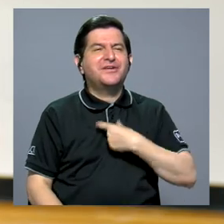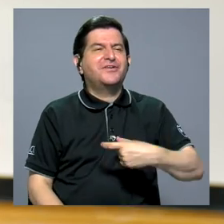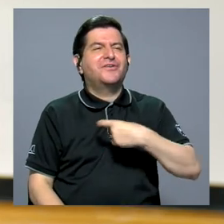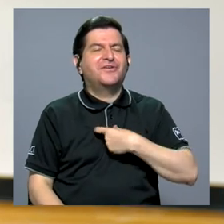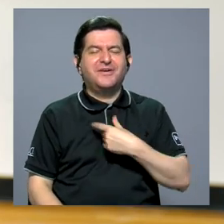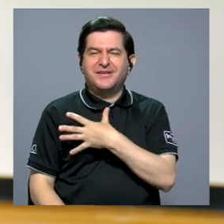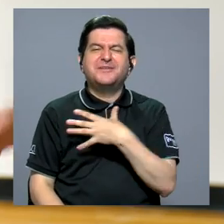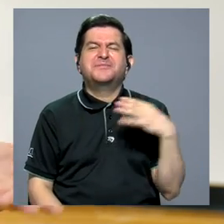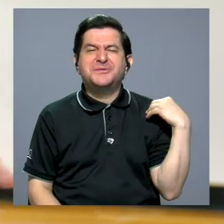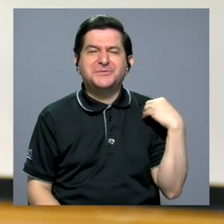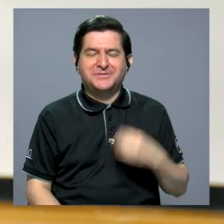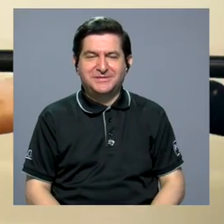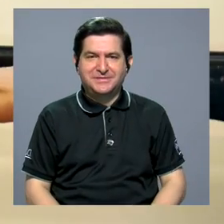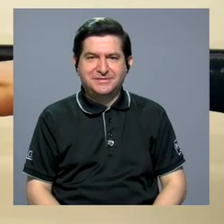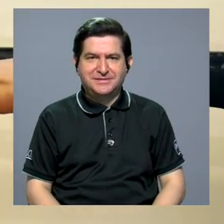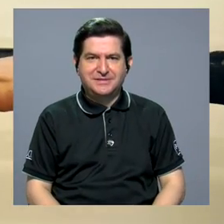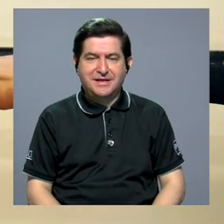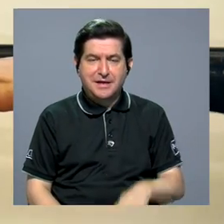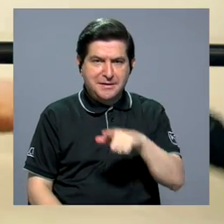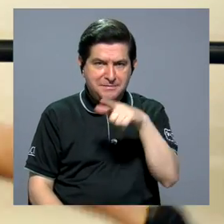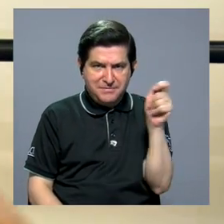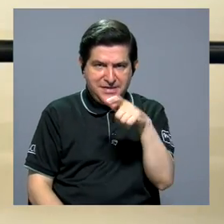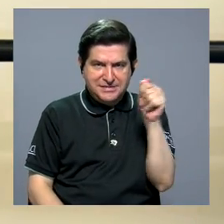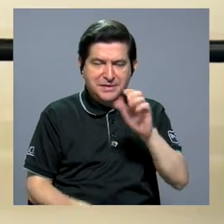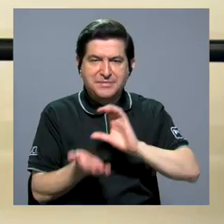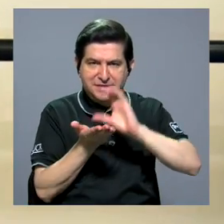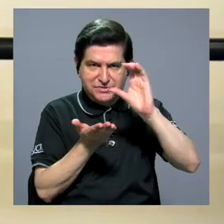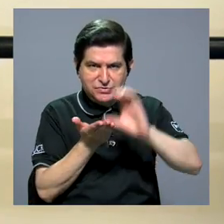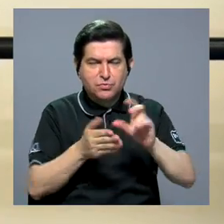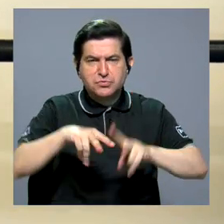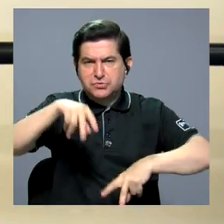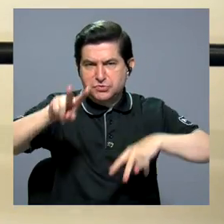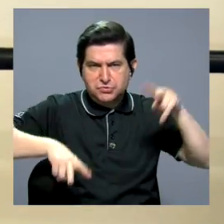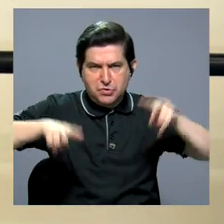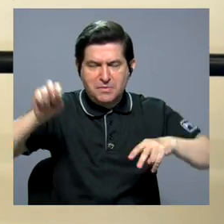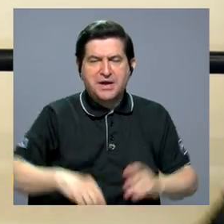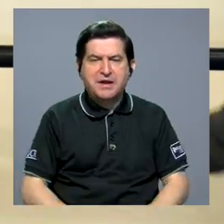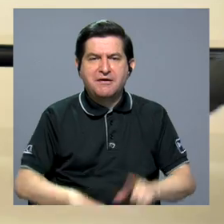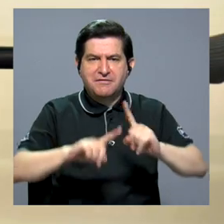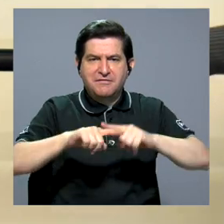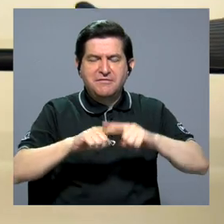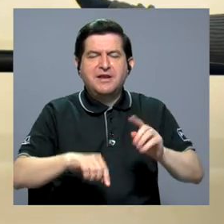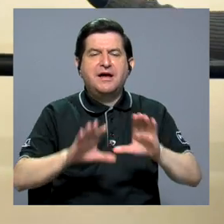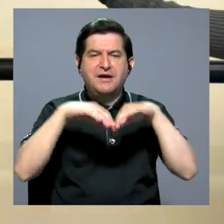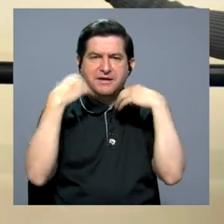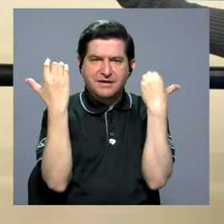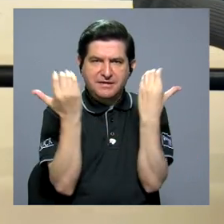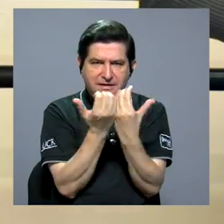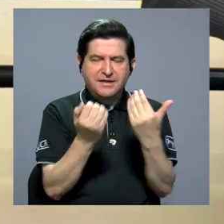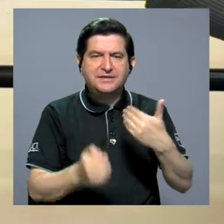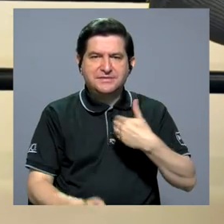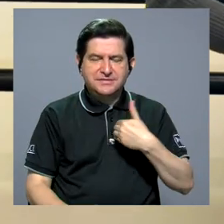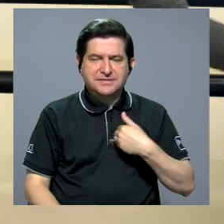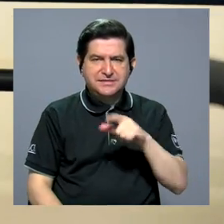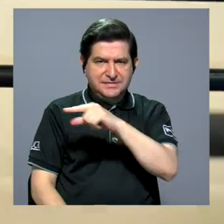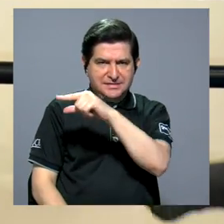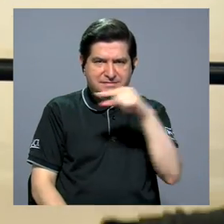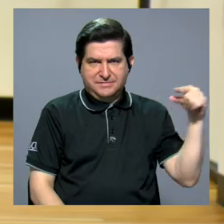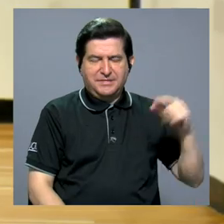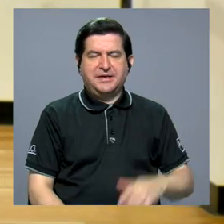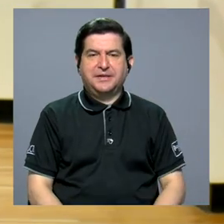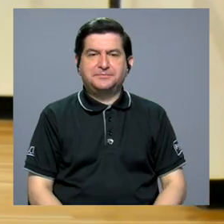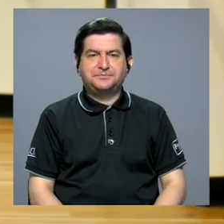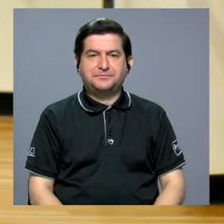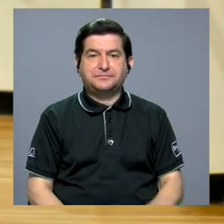yo ansío, lo que a mí me gusta. El costo de la mensualidad de los cursos varía según la cantidad de clases que se reciba a